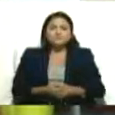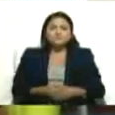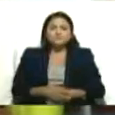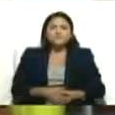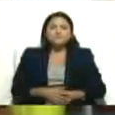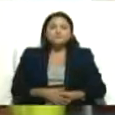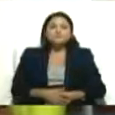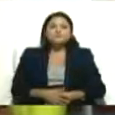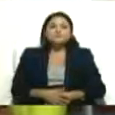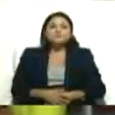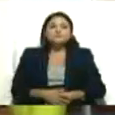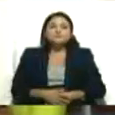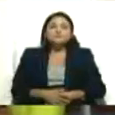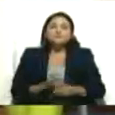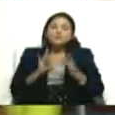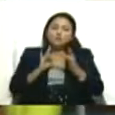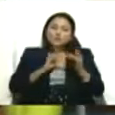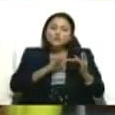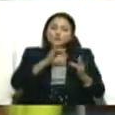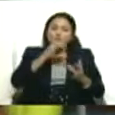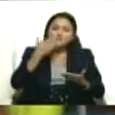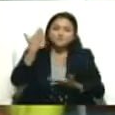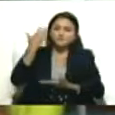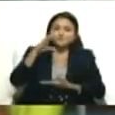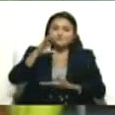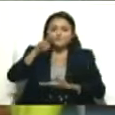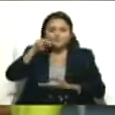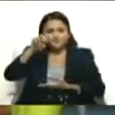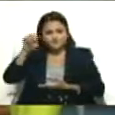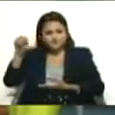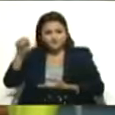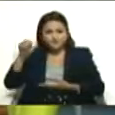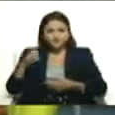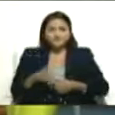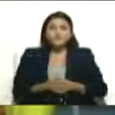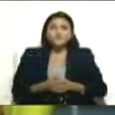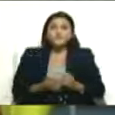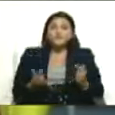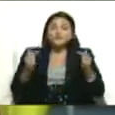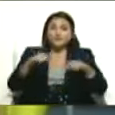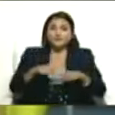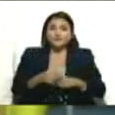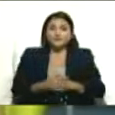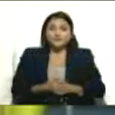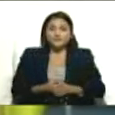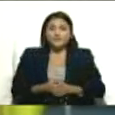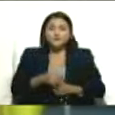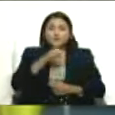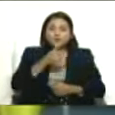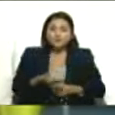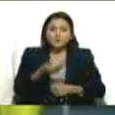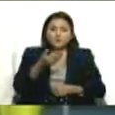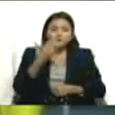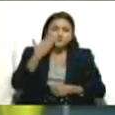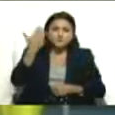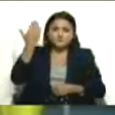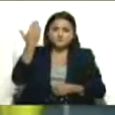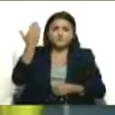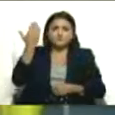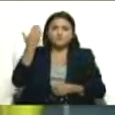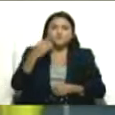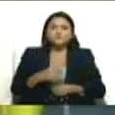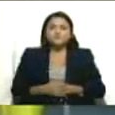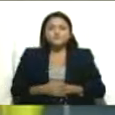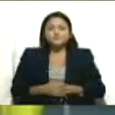Así es, hasta ahora establecemos el contacto informativo desde la sede del Consejo Nacional Electoral, donde se produce importante información. De inmediato vamos a escuchar